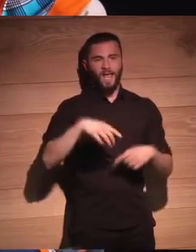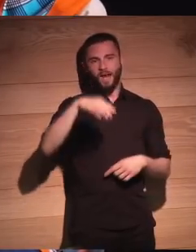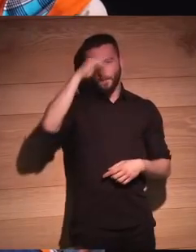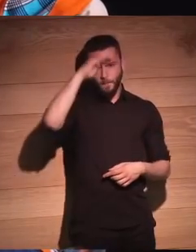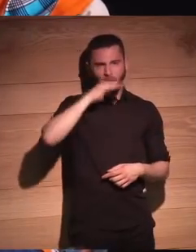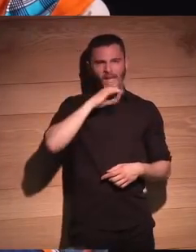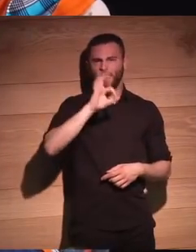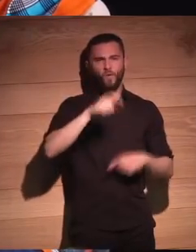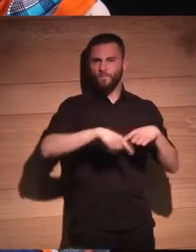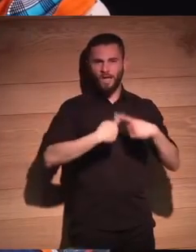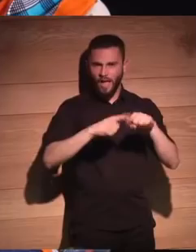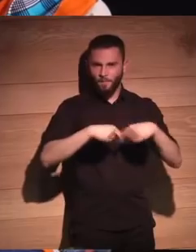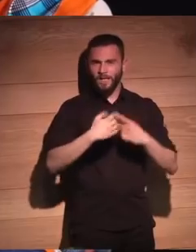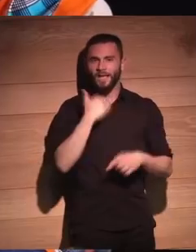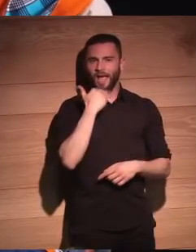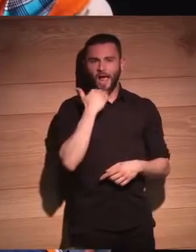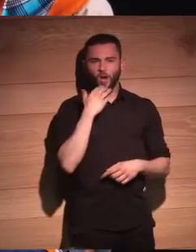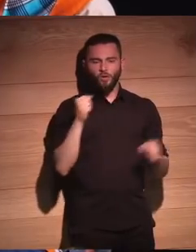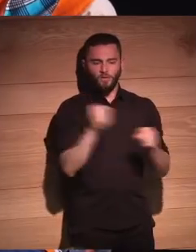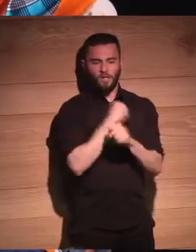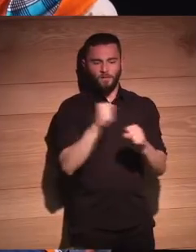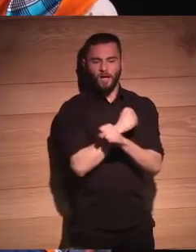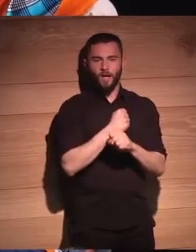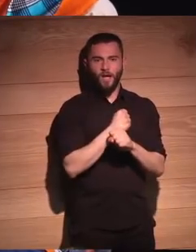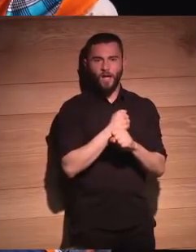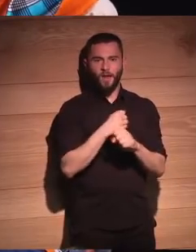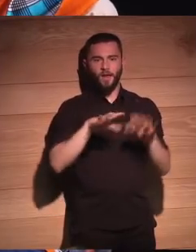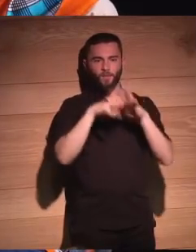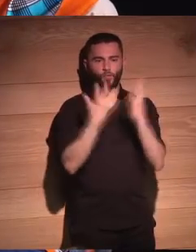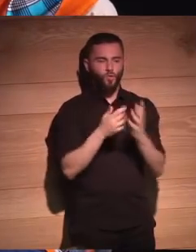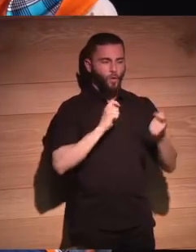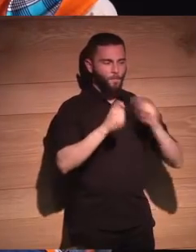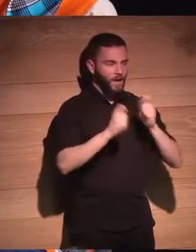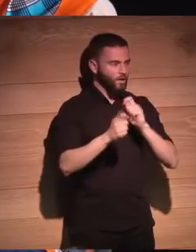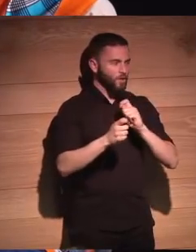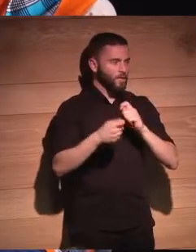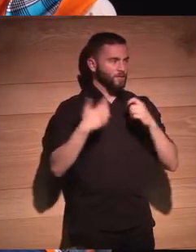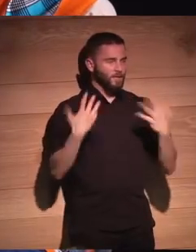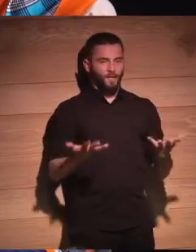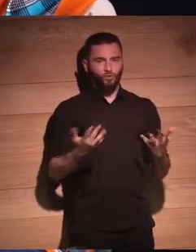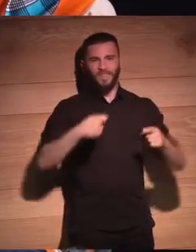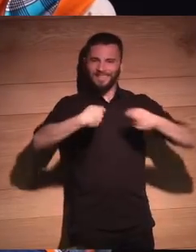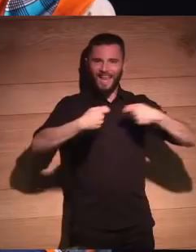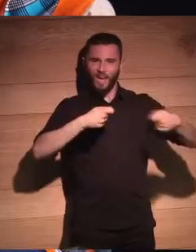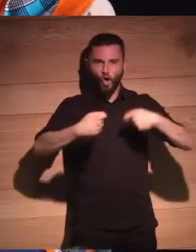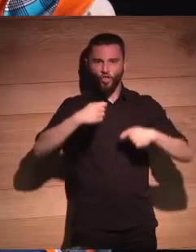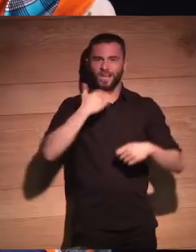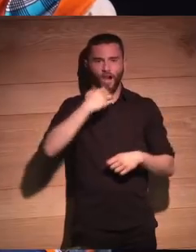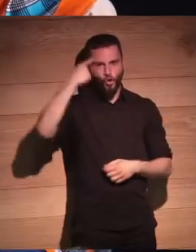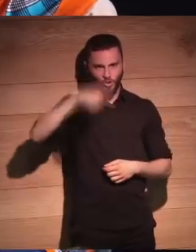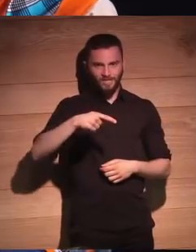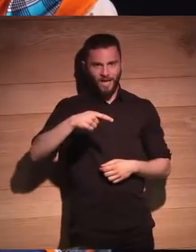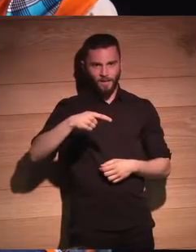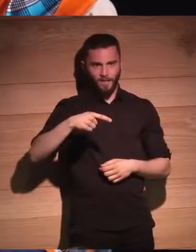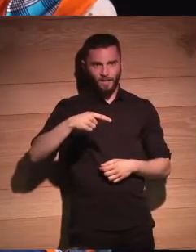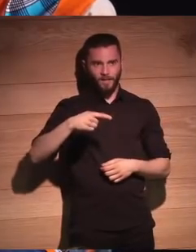algún familiar, que trabajaba en el mundo editorial, en el mundo periodístico, y entonces sabe algo de negocios. Es decir, uno de los grandes